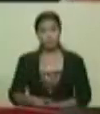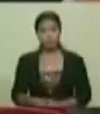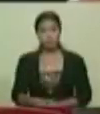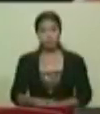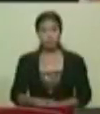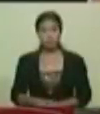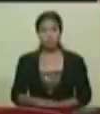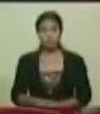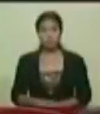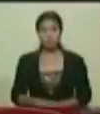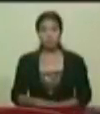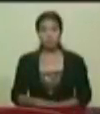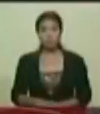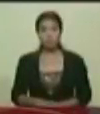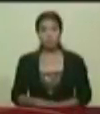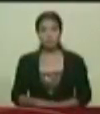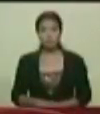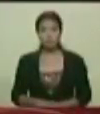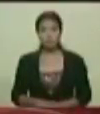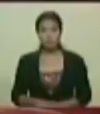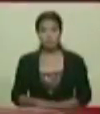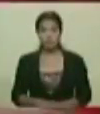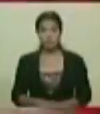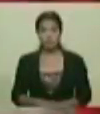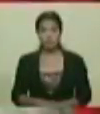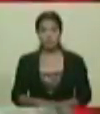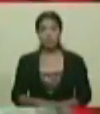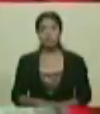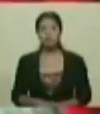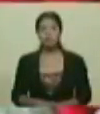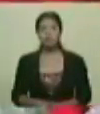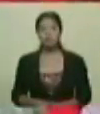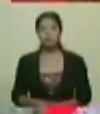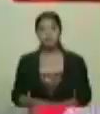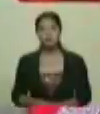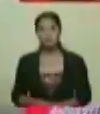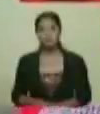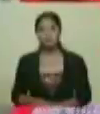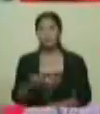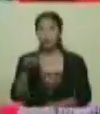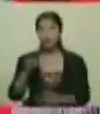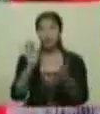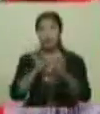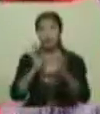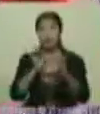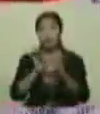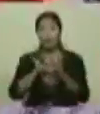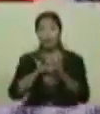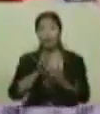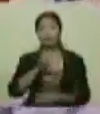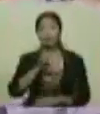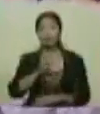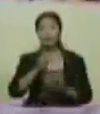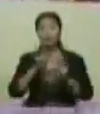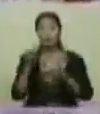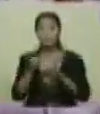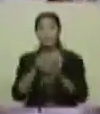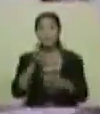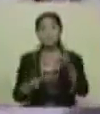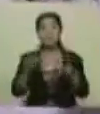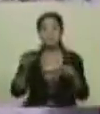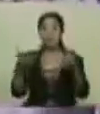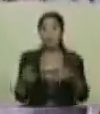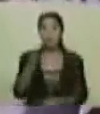entrar entro ahorita están conectados 209 mil personas en vivo y